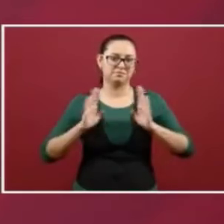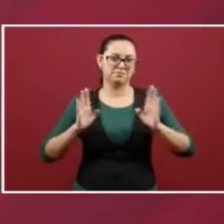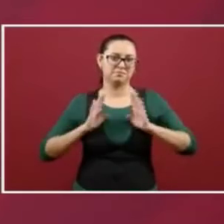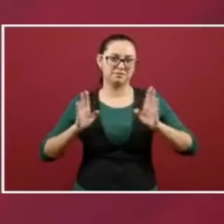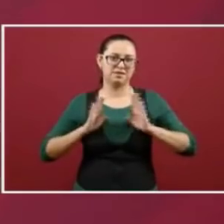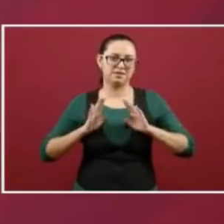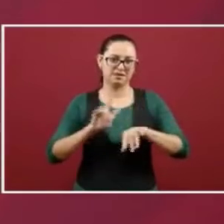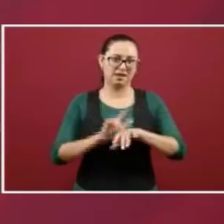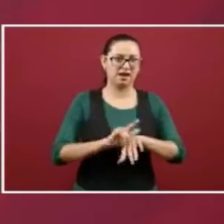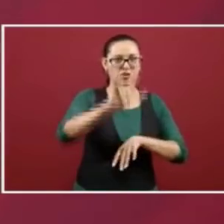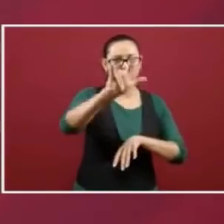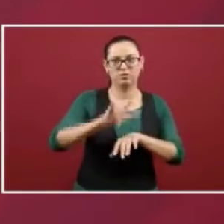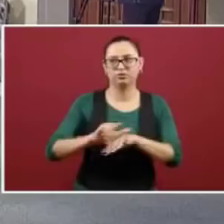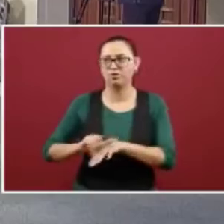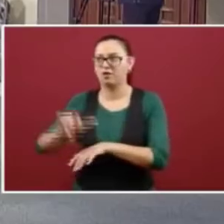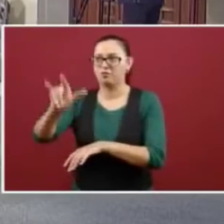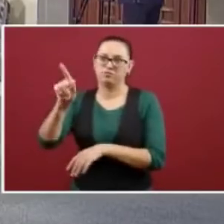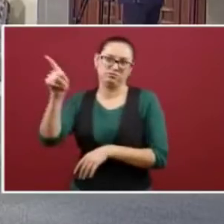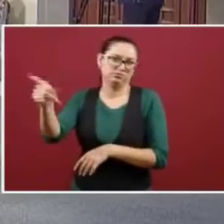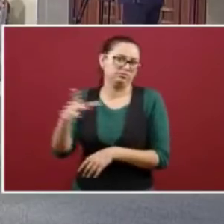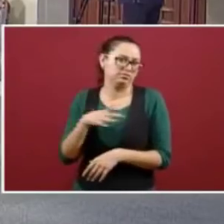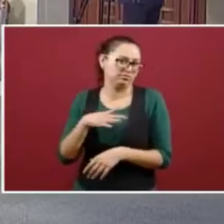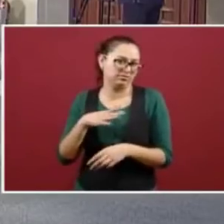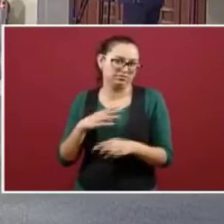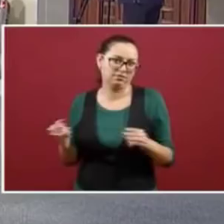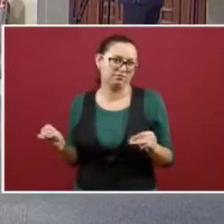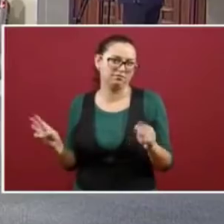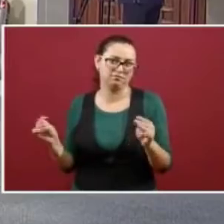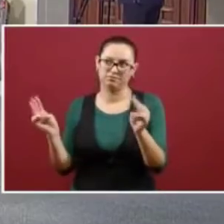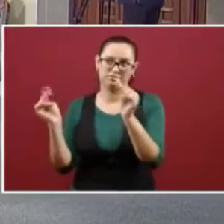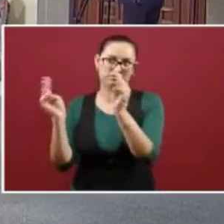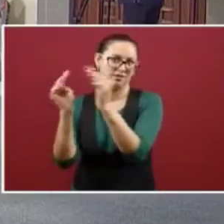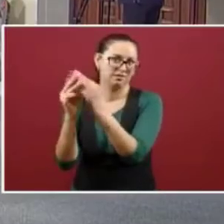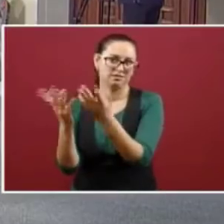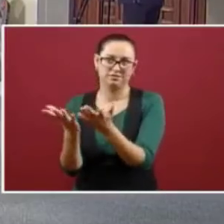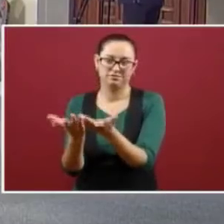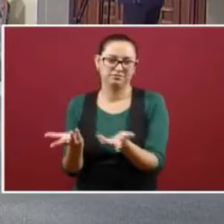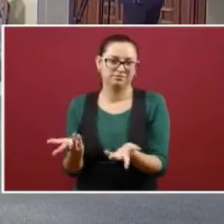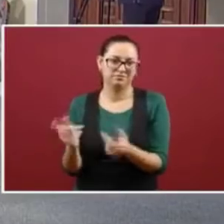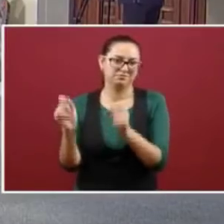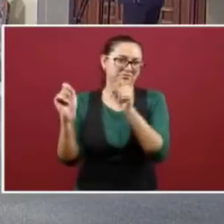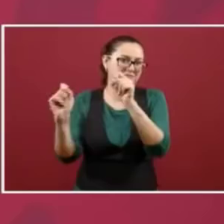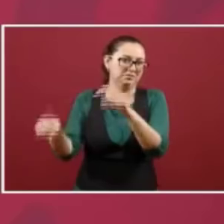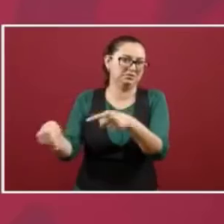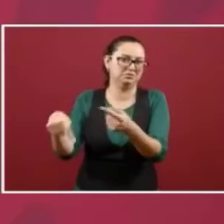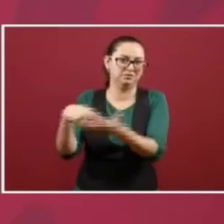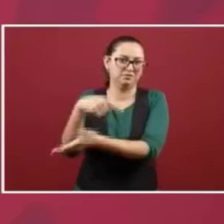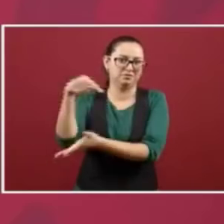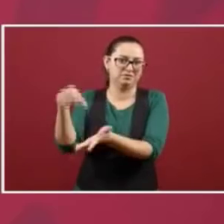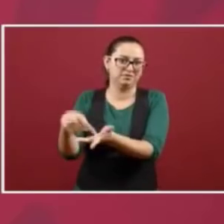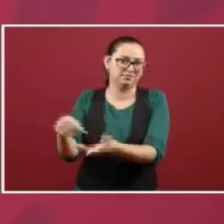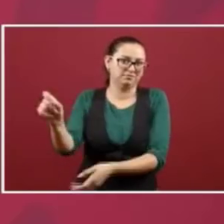santa lucia porque es el mismo aeropuerto